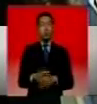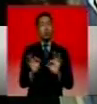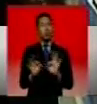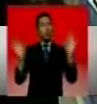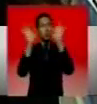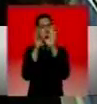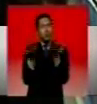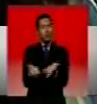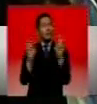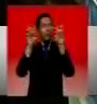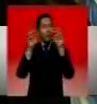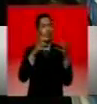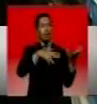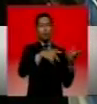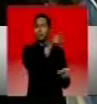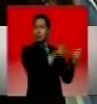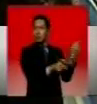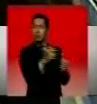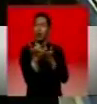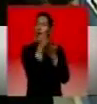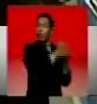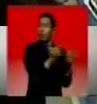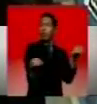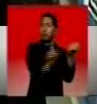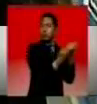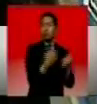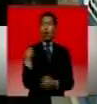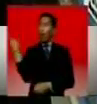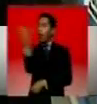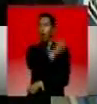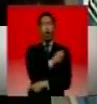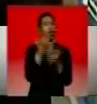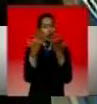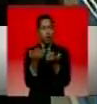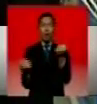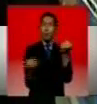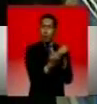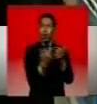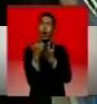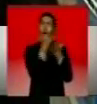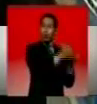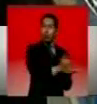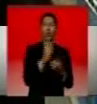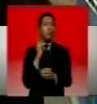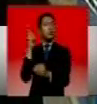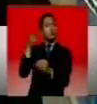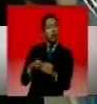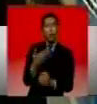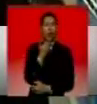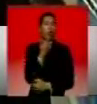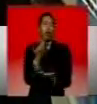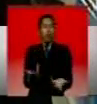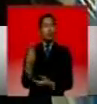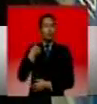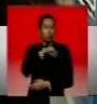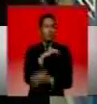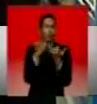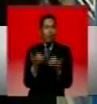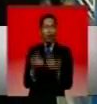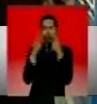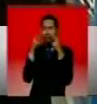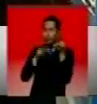tema de los damnificados, porque todos queremos ayudar, todos queremos participar de alguna forma con ellos. Entonces creo que sería